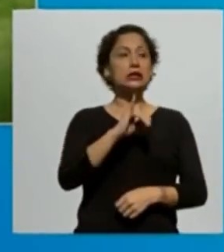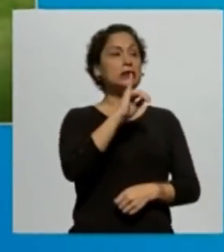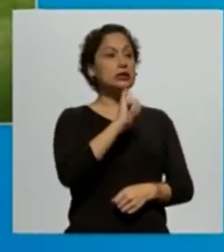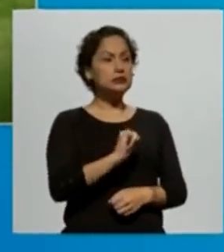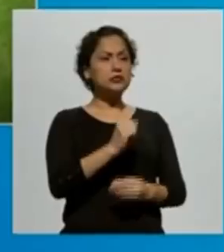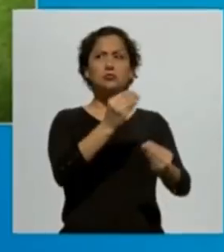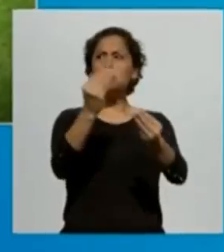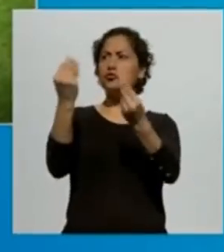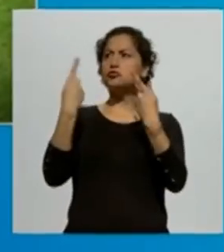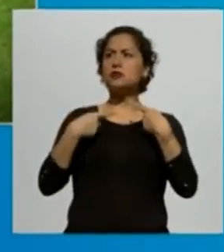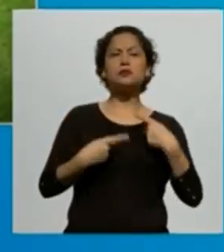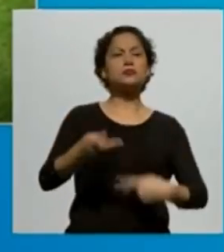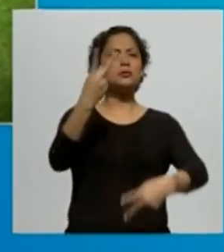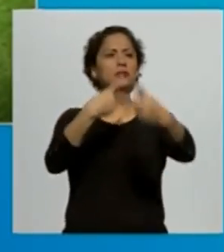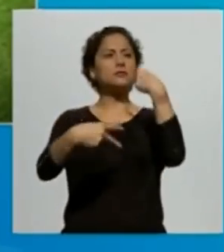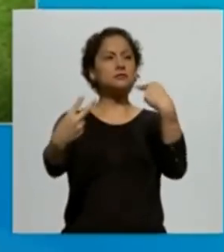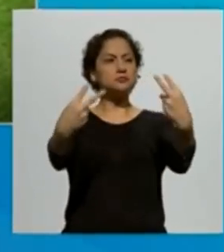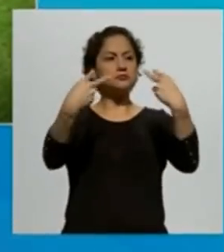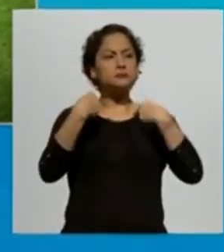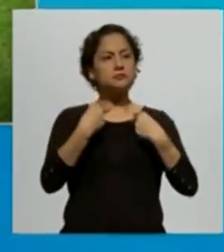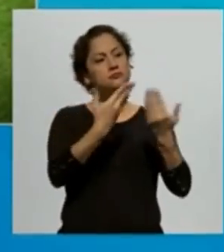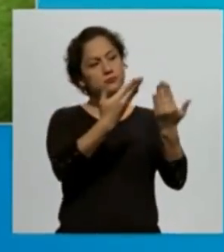gente. Mi espada, por favor.